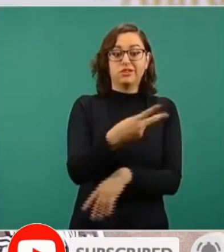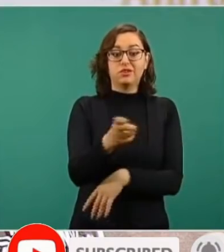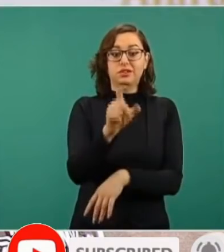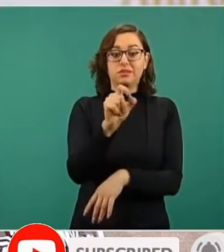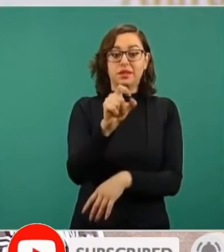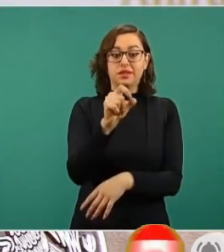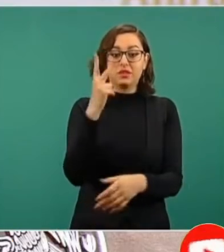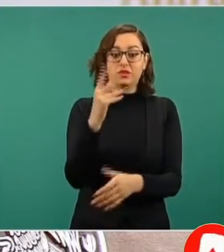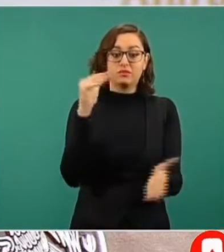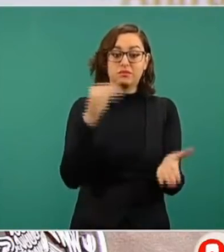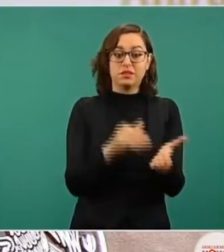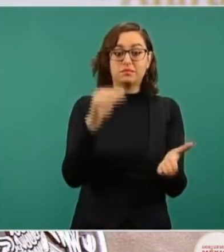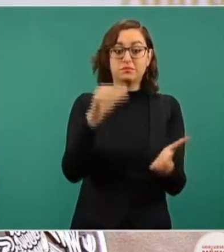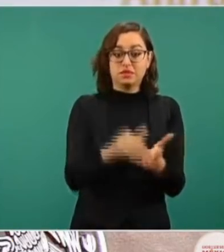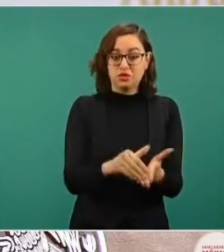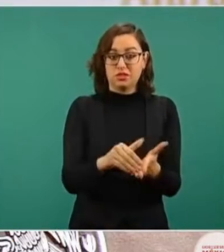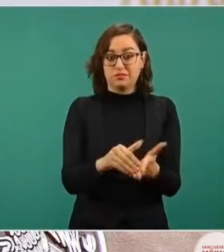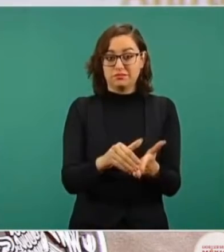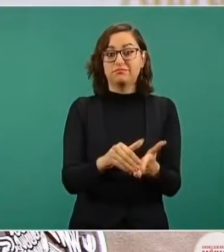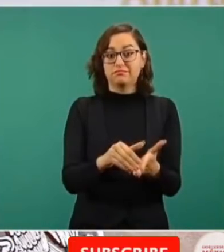222,000 millones de pesos más.